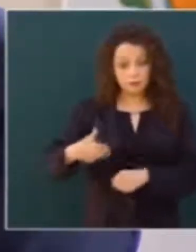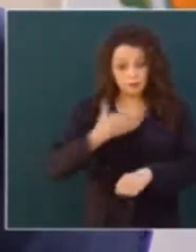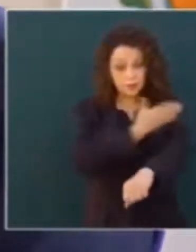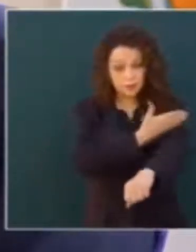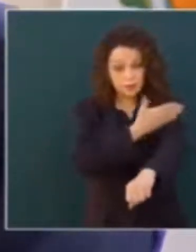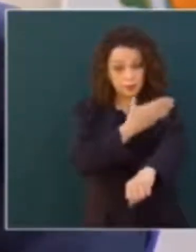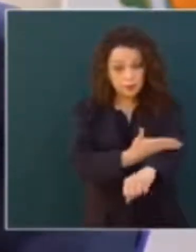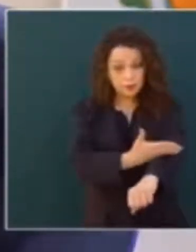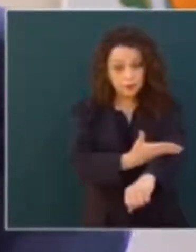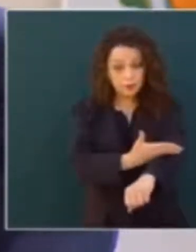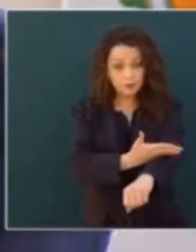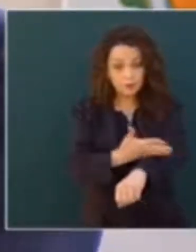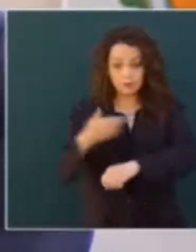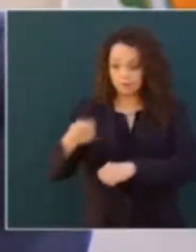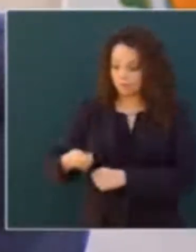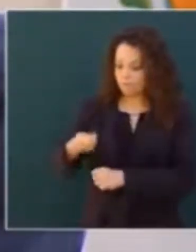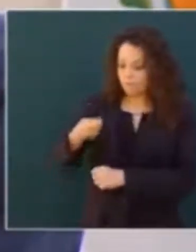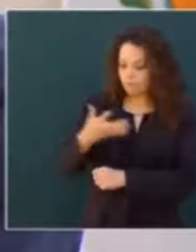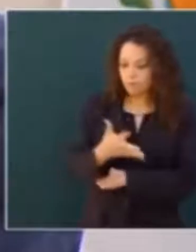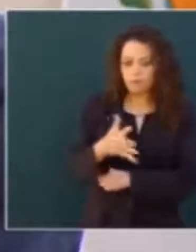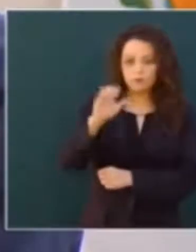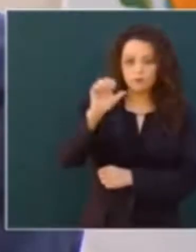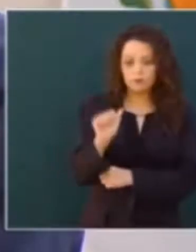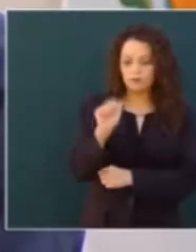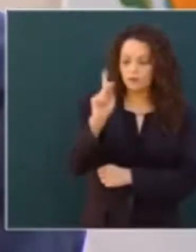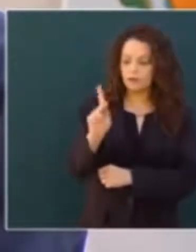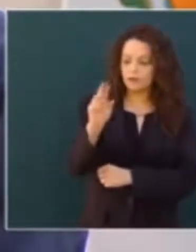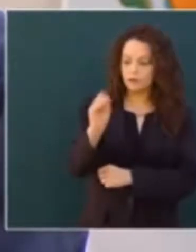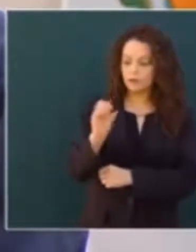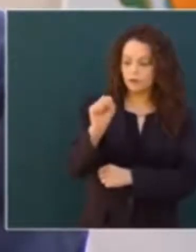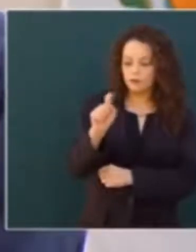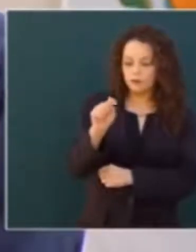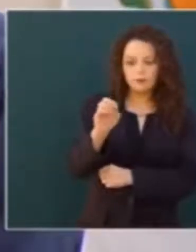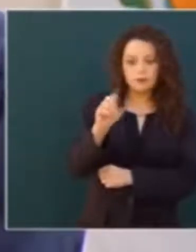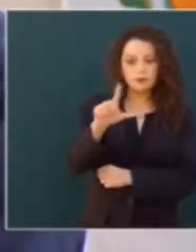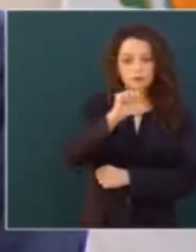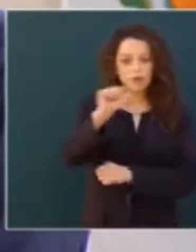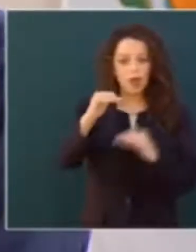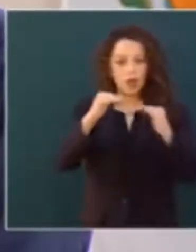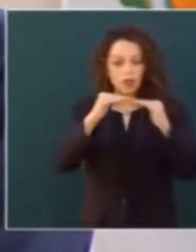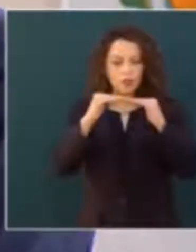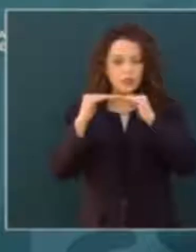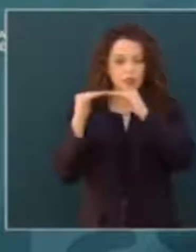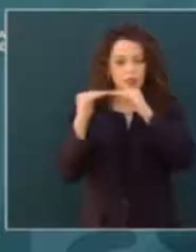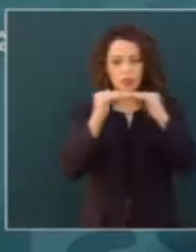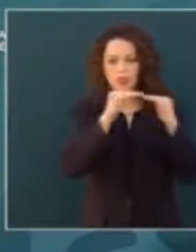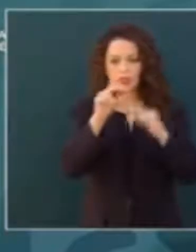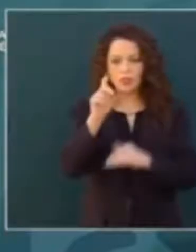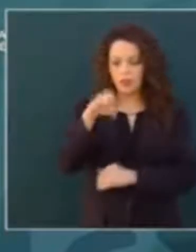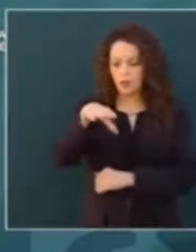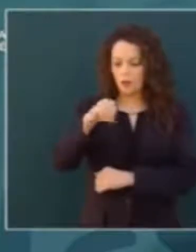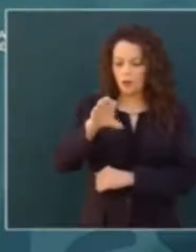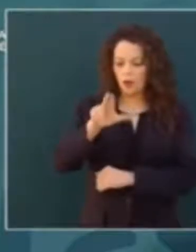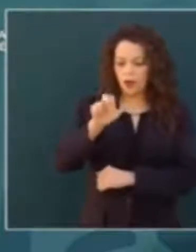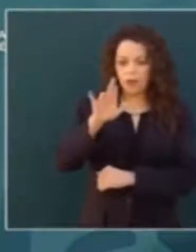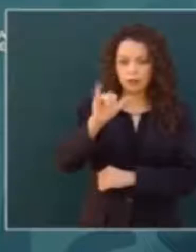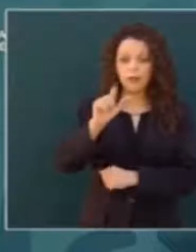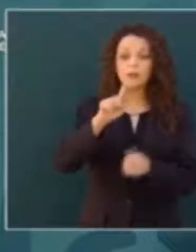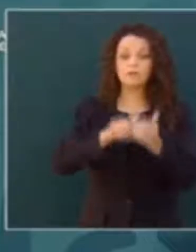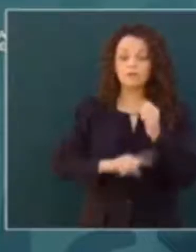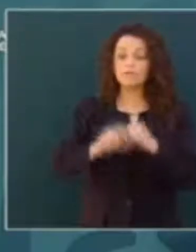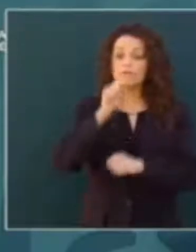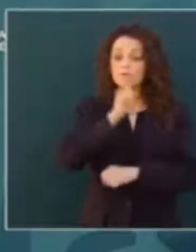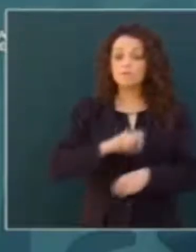llamado apóstol de la democracia, fue también un mártir de la libertad.